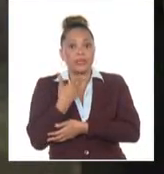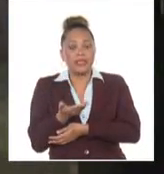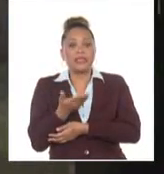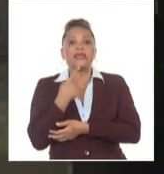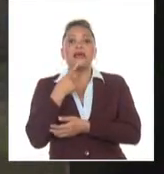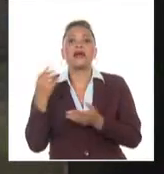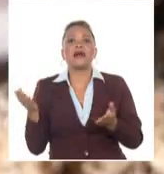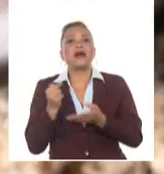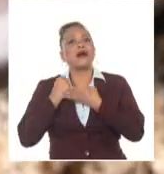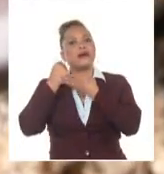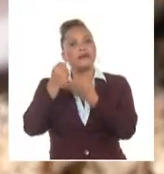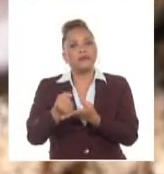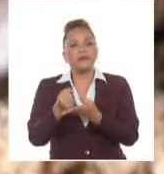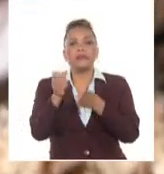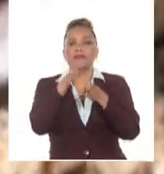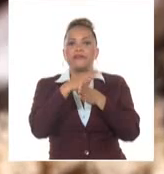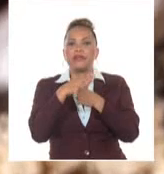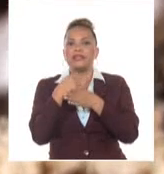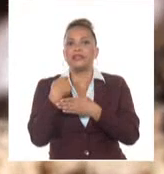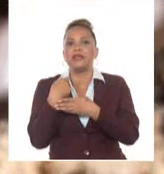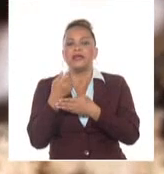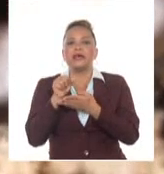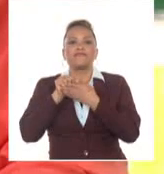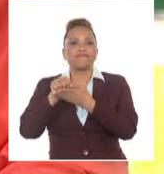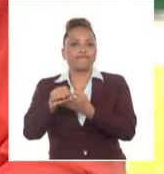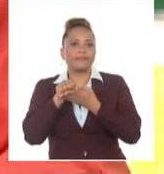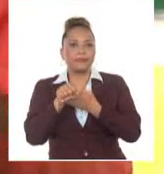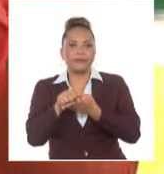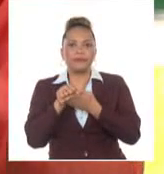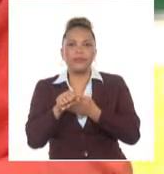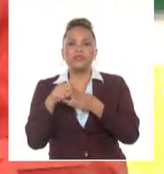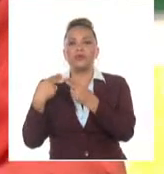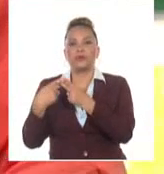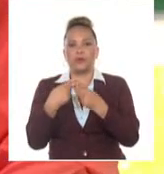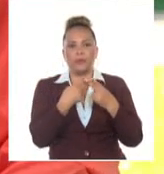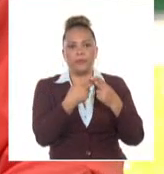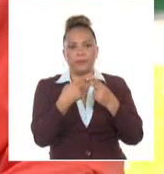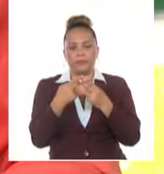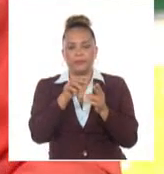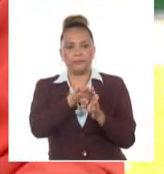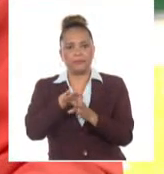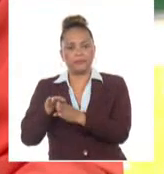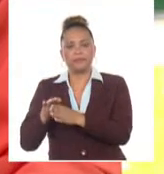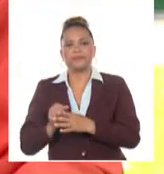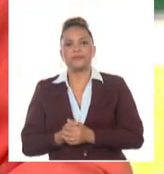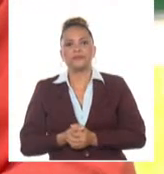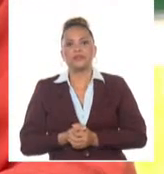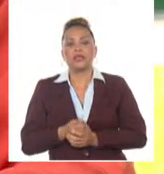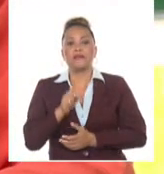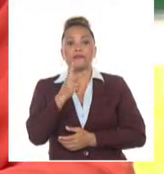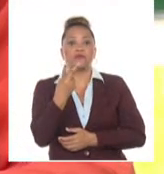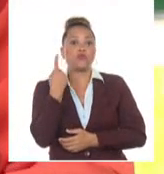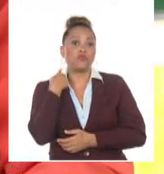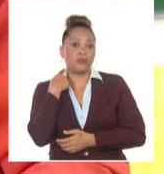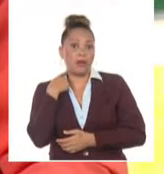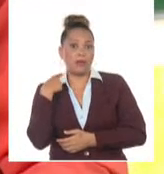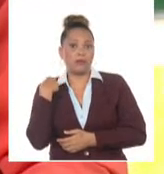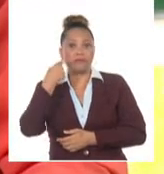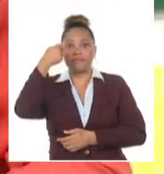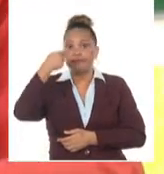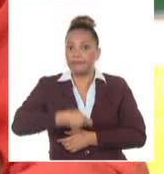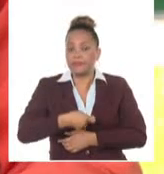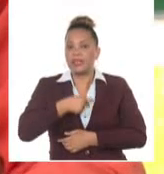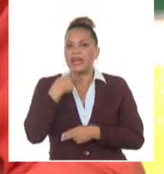diversificar ofertas turísticas competitivas. Se decidió hace 2 años se organizara en el oriente sur de